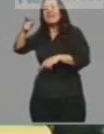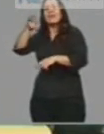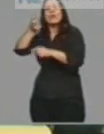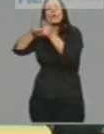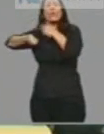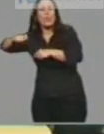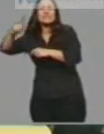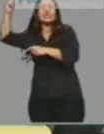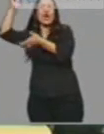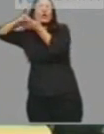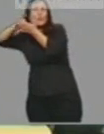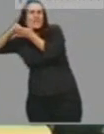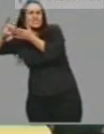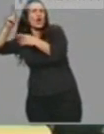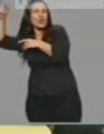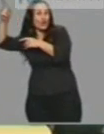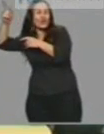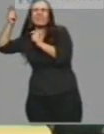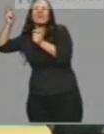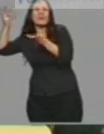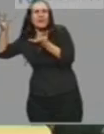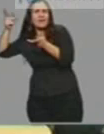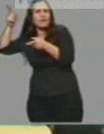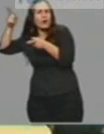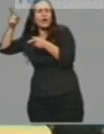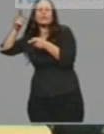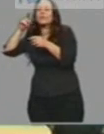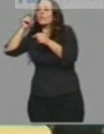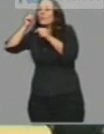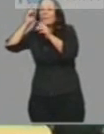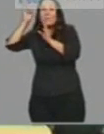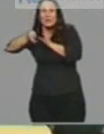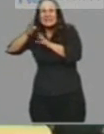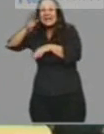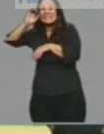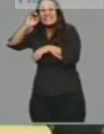obtenido esta sentencia, fondos buitres por el